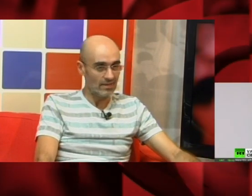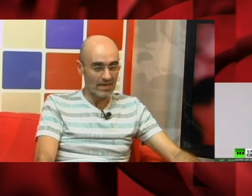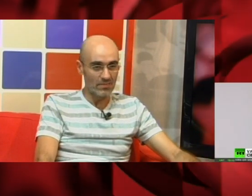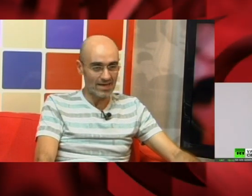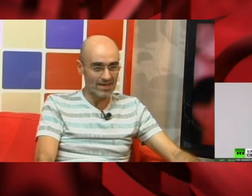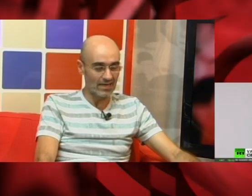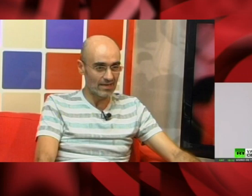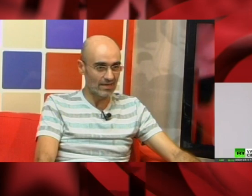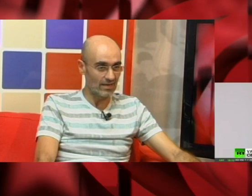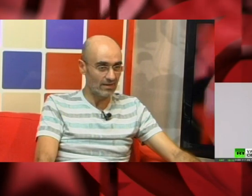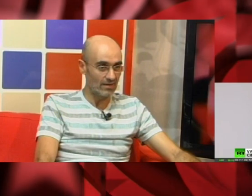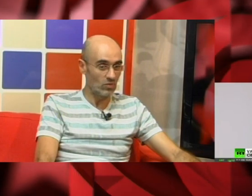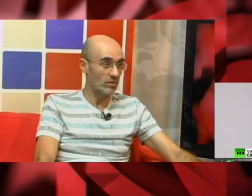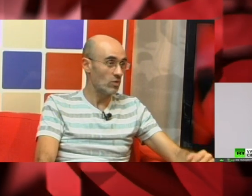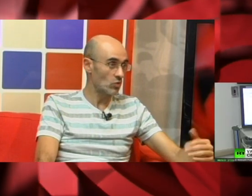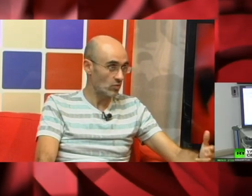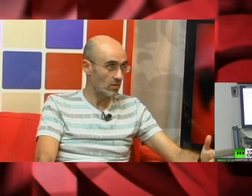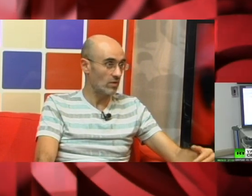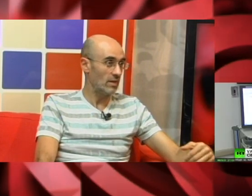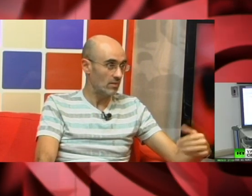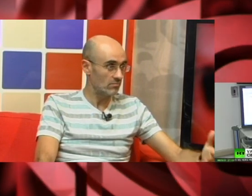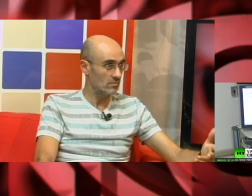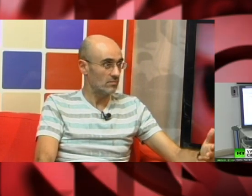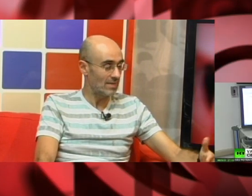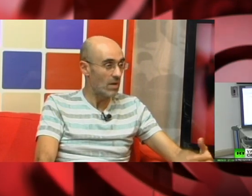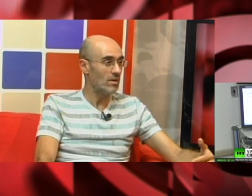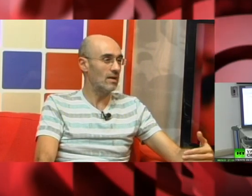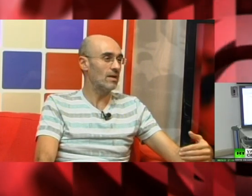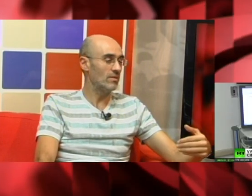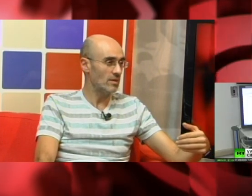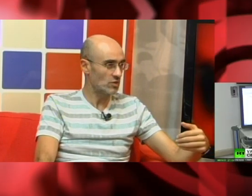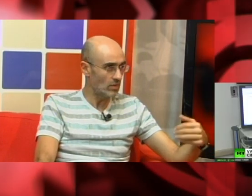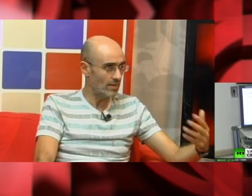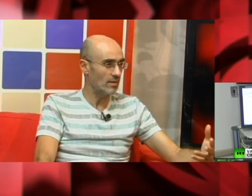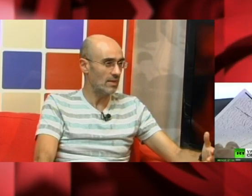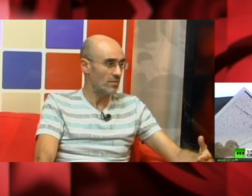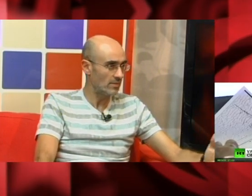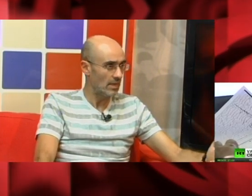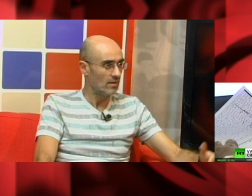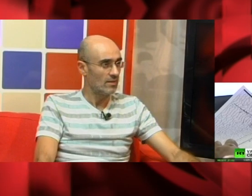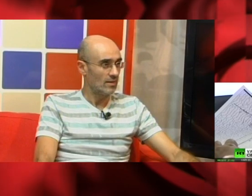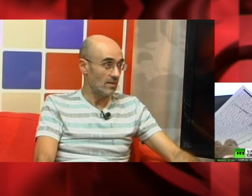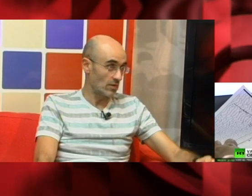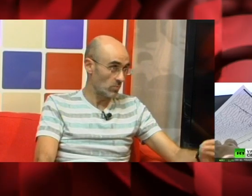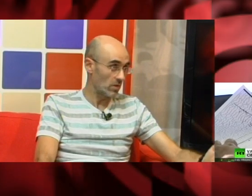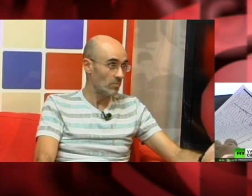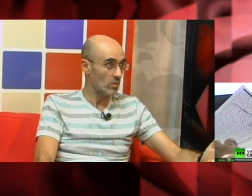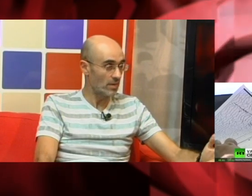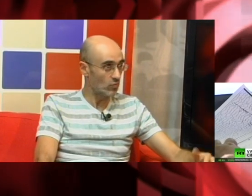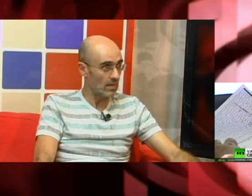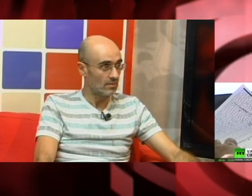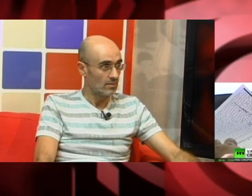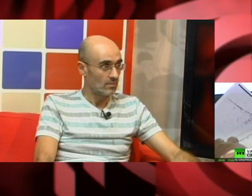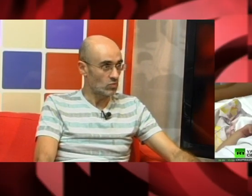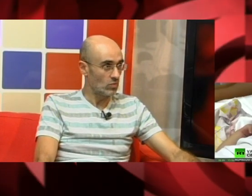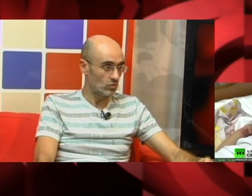habría que agregar que el gobierno de bolsonaro que habla de solidaridad etcétera en el caso por ejemplo de